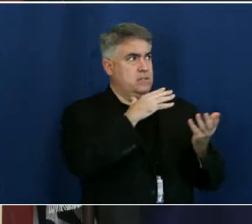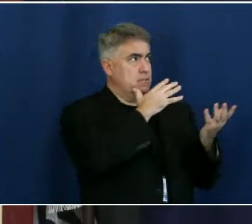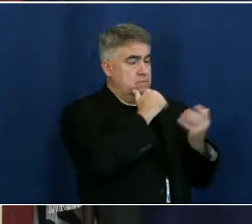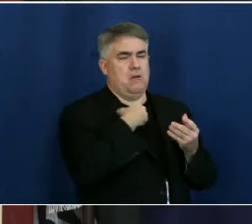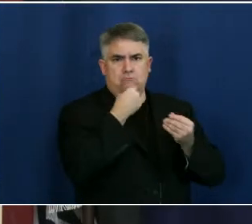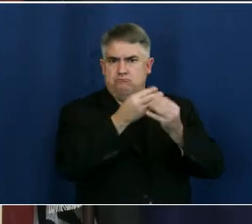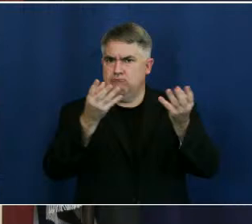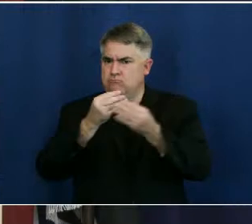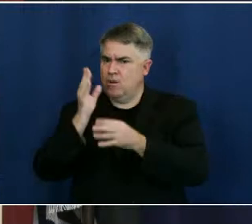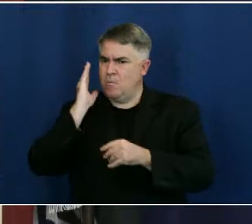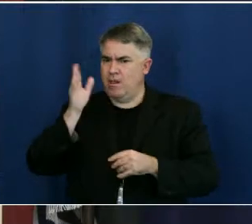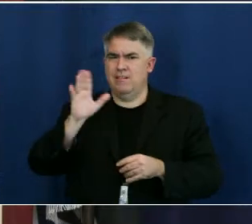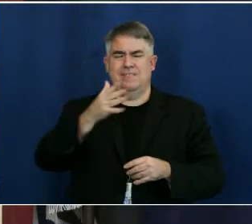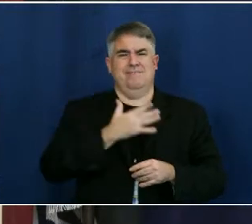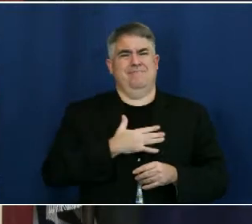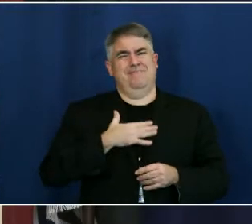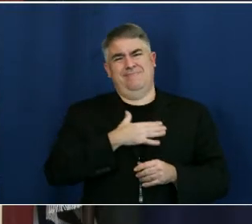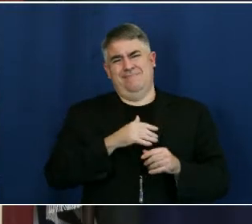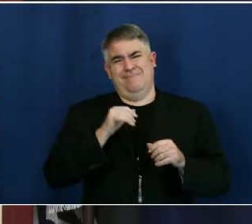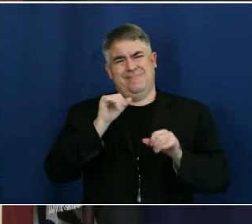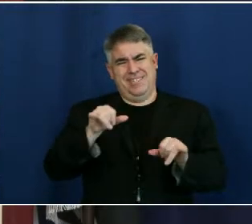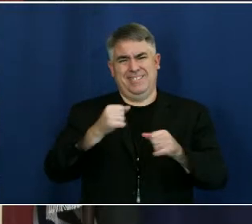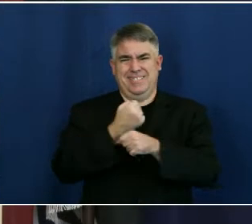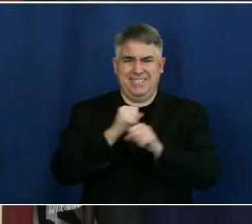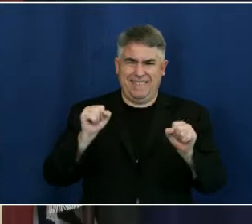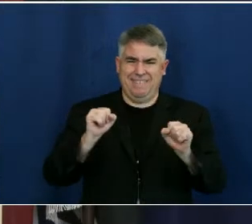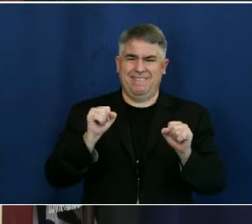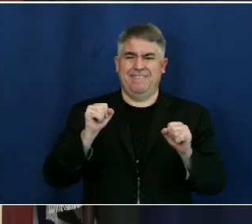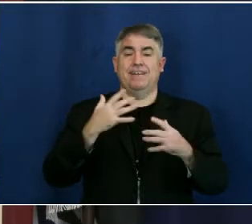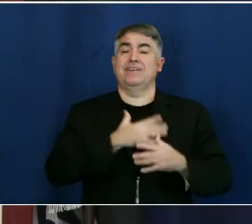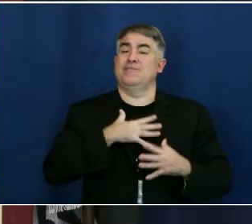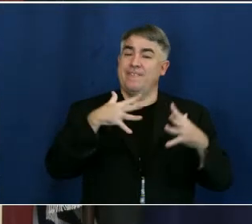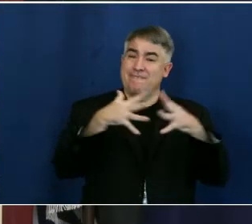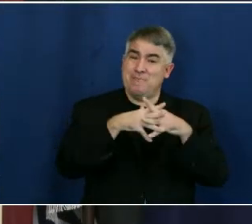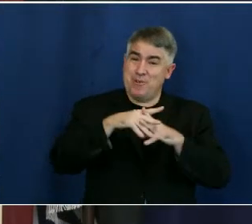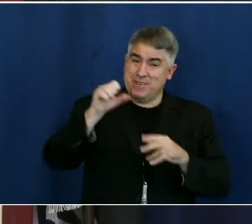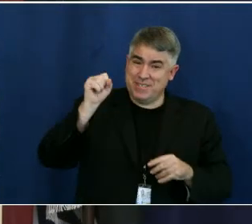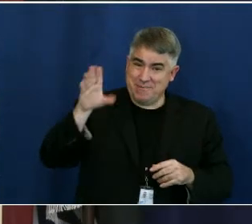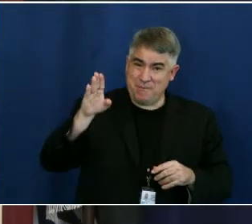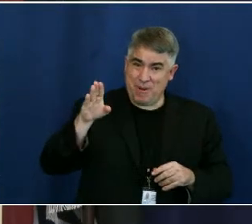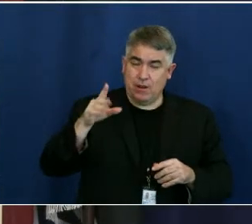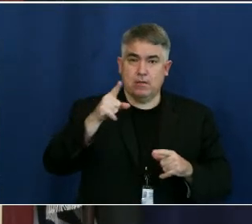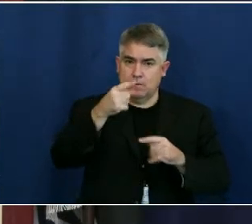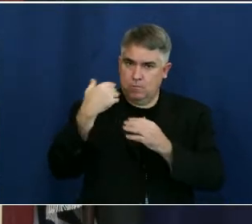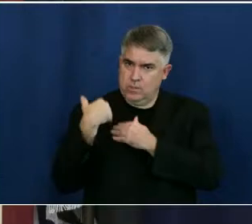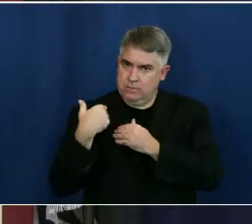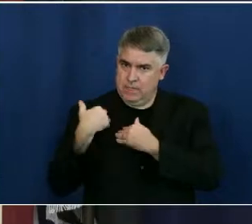We encourage everyone to stay safe, enjoy the Super Bowl responsibly, and go Brady.